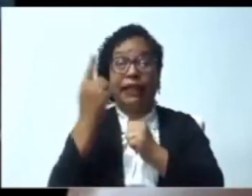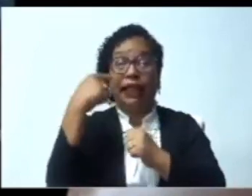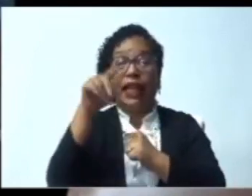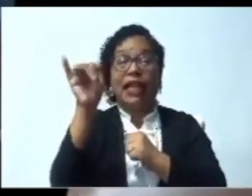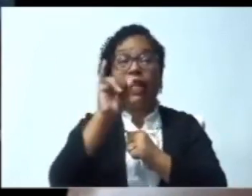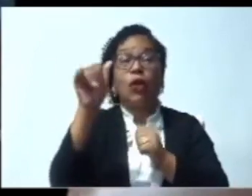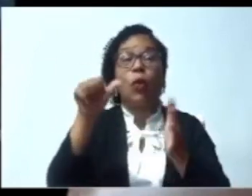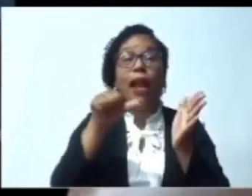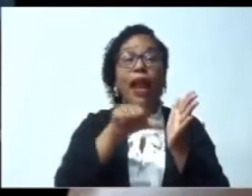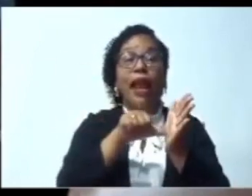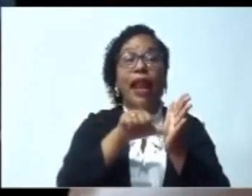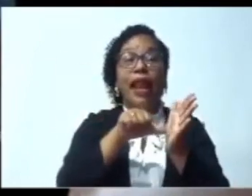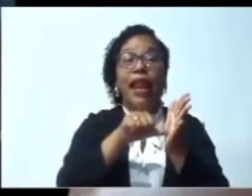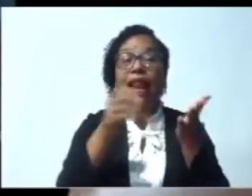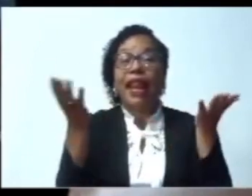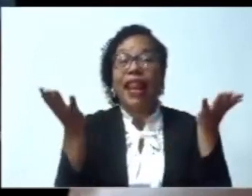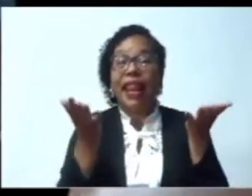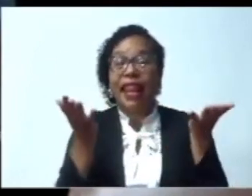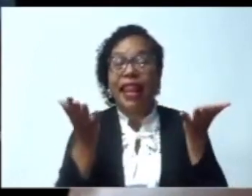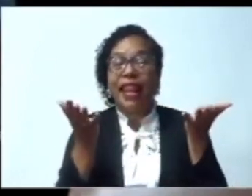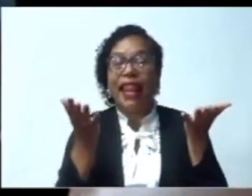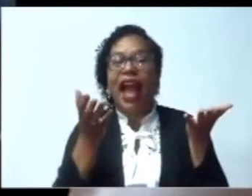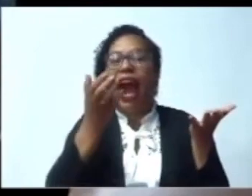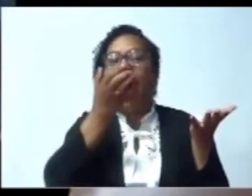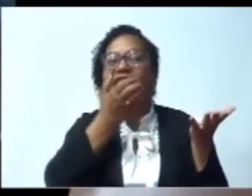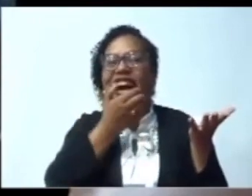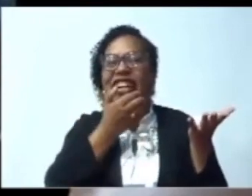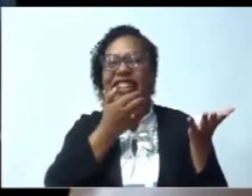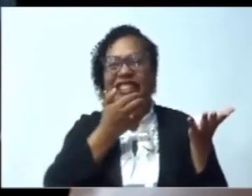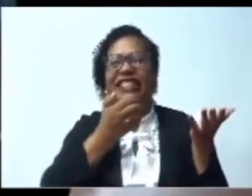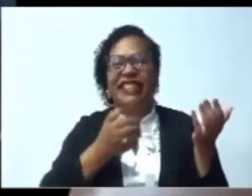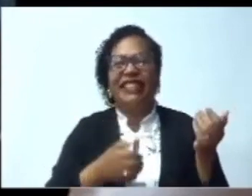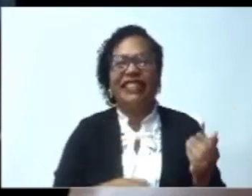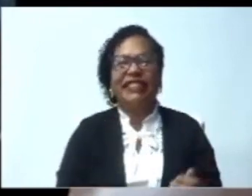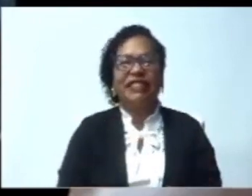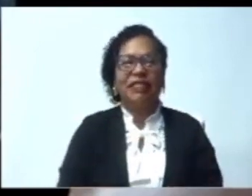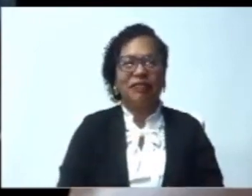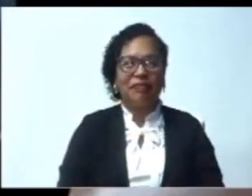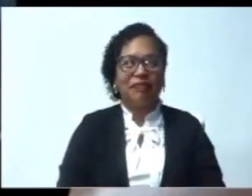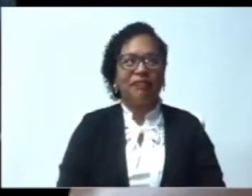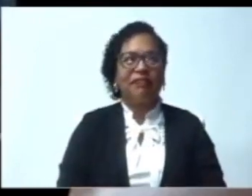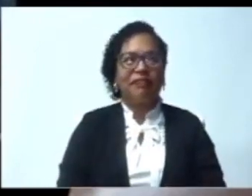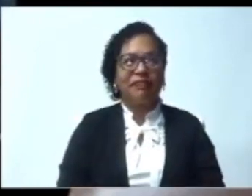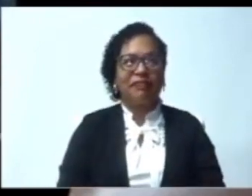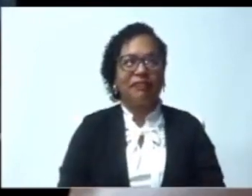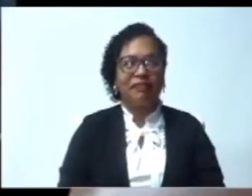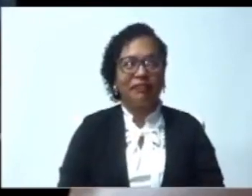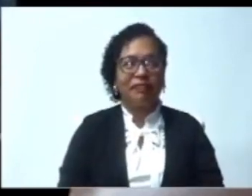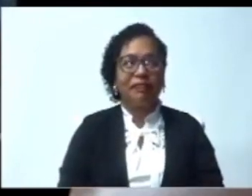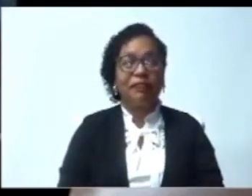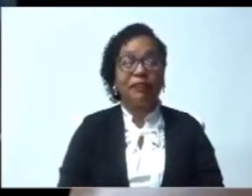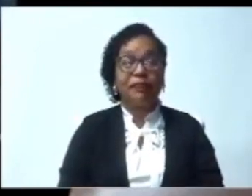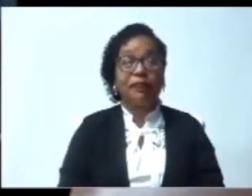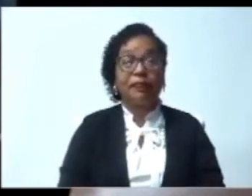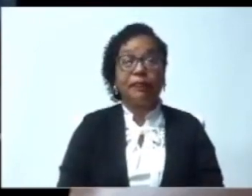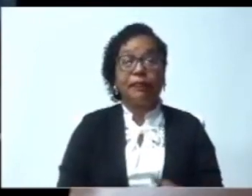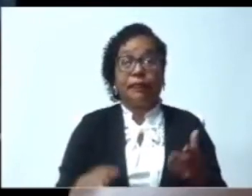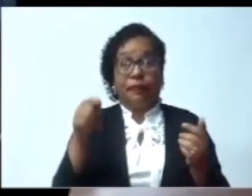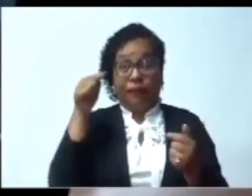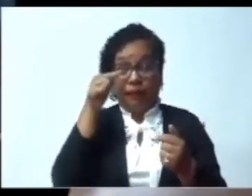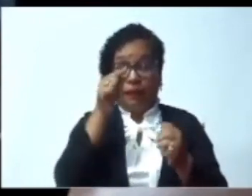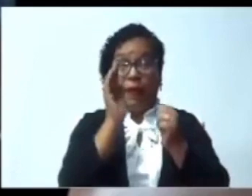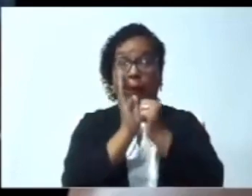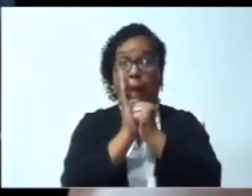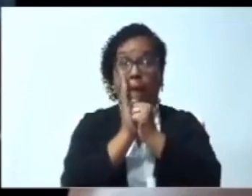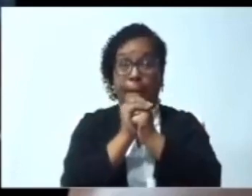la principal provincia exportadora de mango de la República Dominicana y tiene alrededor de un 80% de